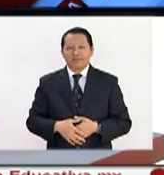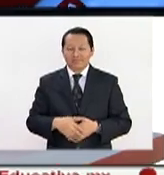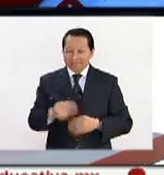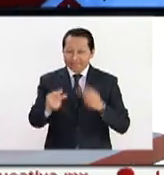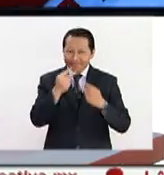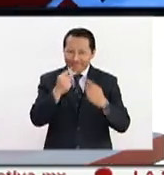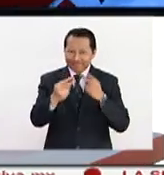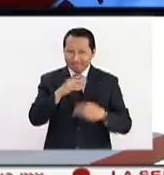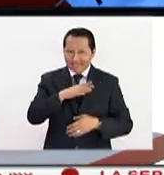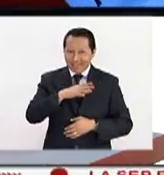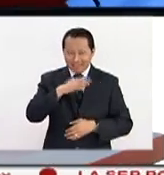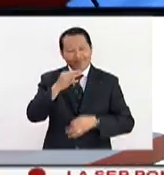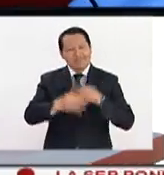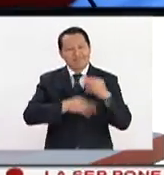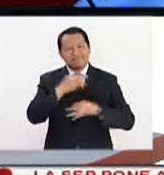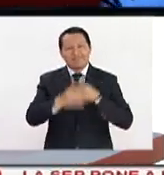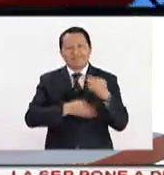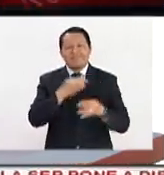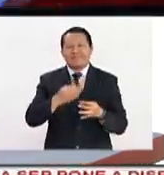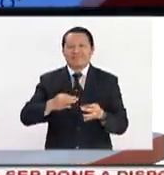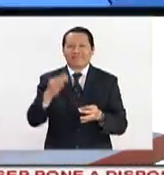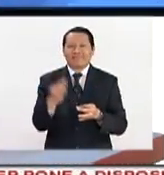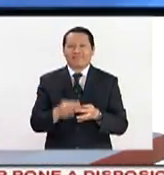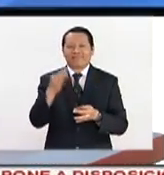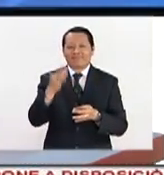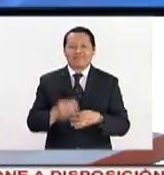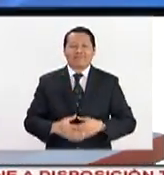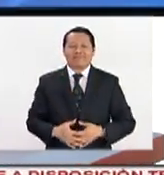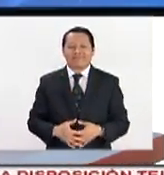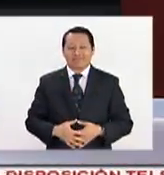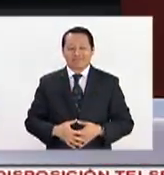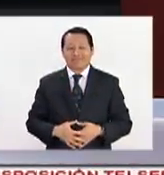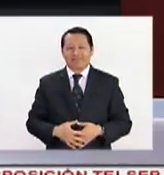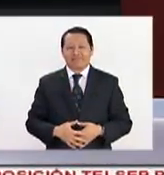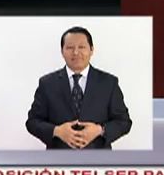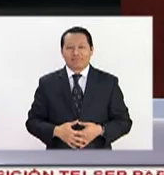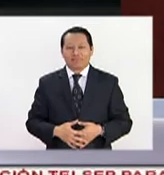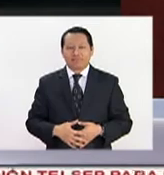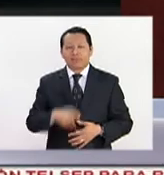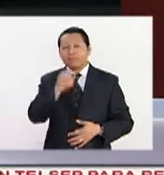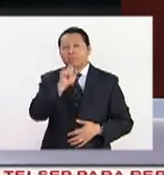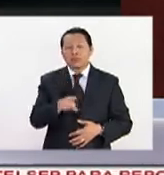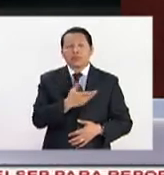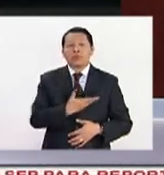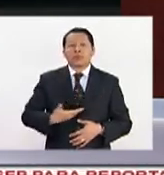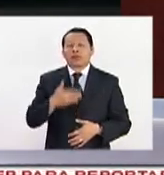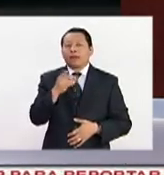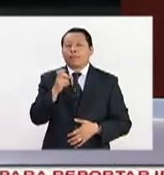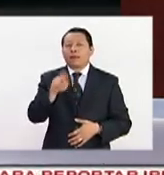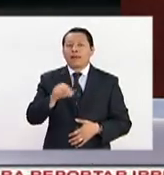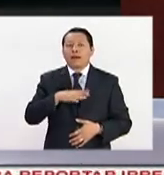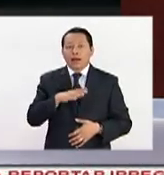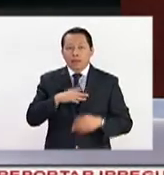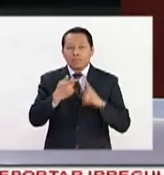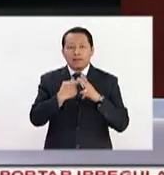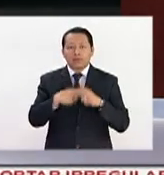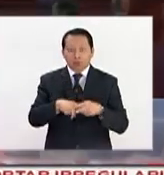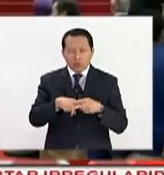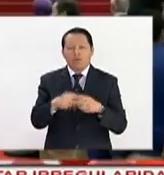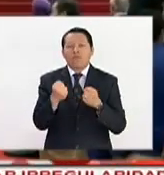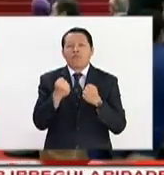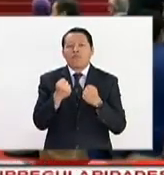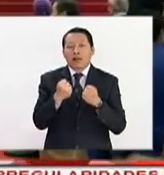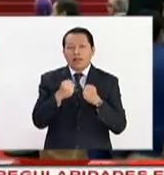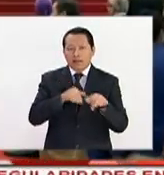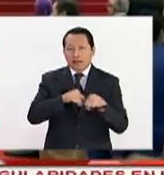ustedes. Acompáñenos, este es su informativo. Le tenemos la noticia al día. Así es, el presidente Enrique Peña Nieto inició una intensa